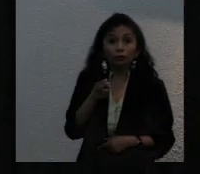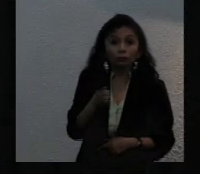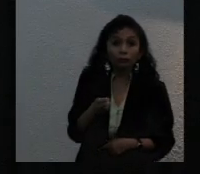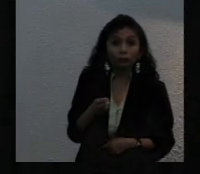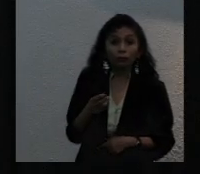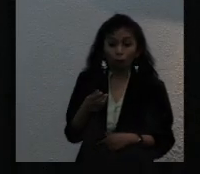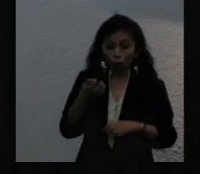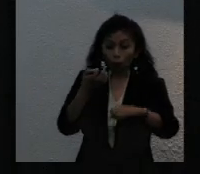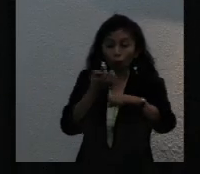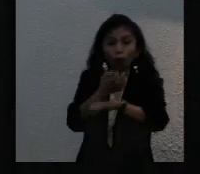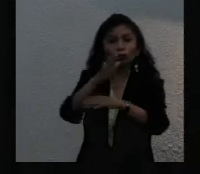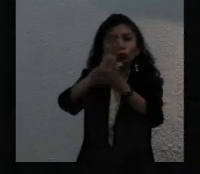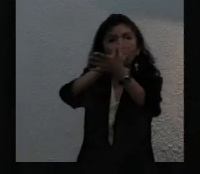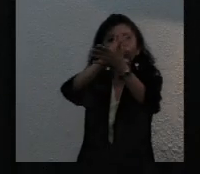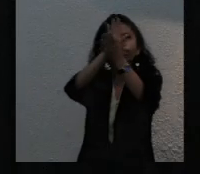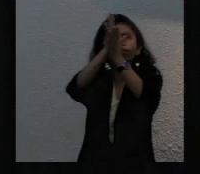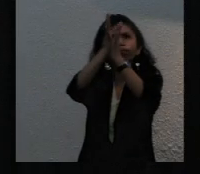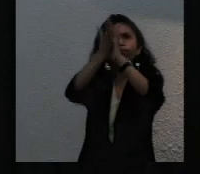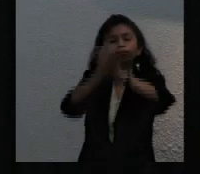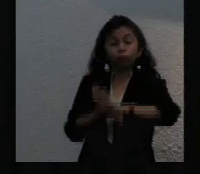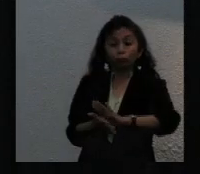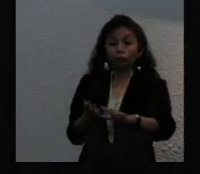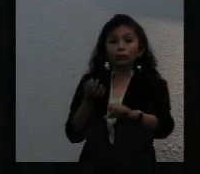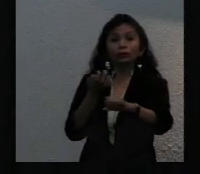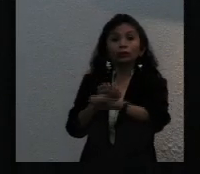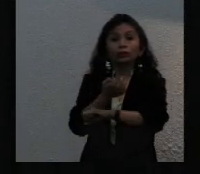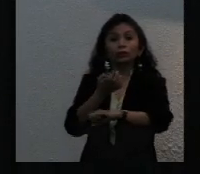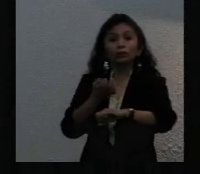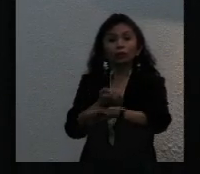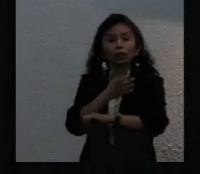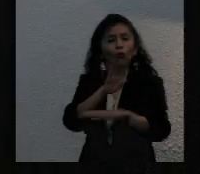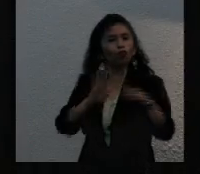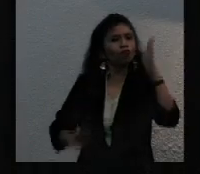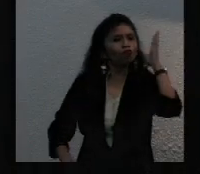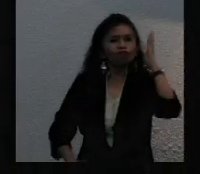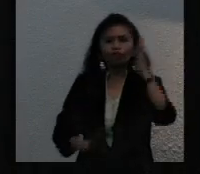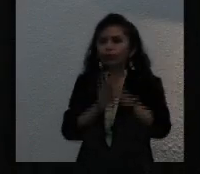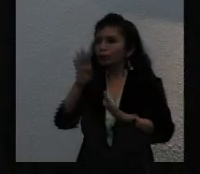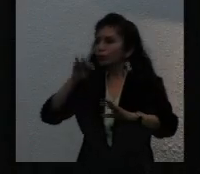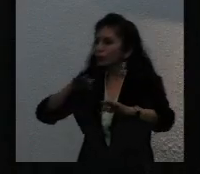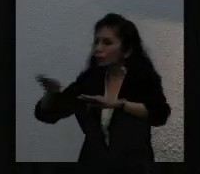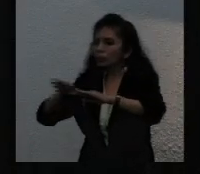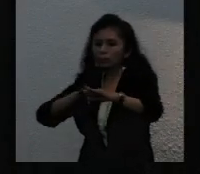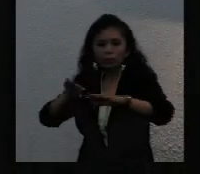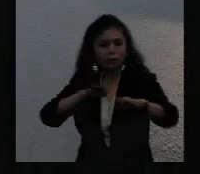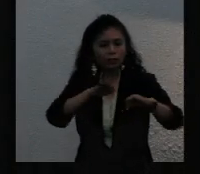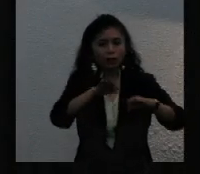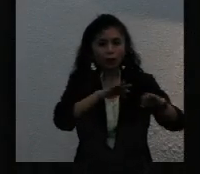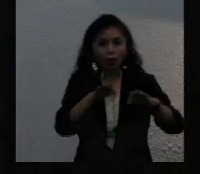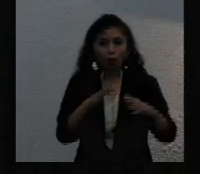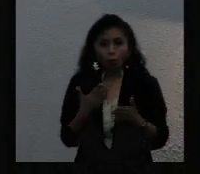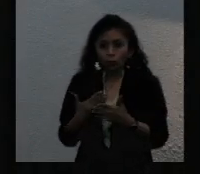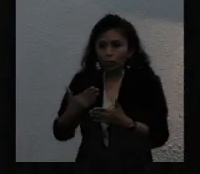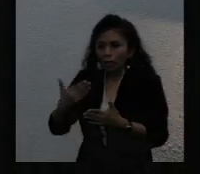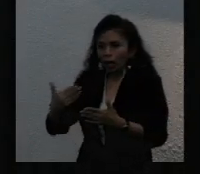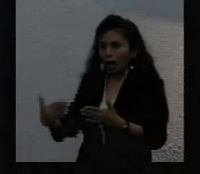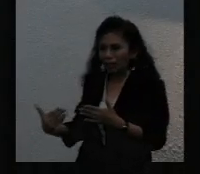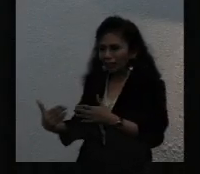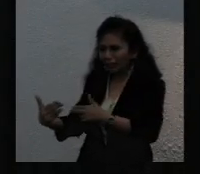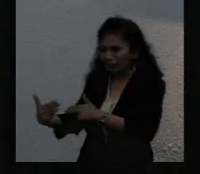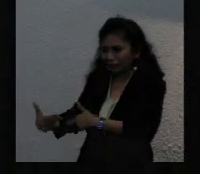a nuestro estado en uno de los estados con mayor generación de empleos, transitando de la opacidad